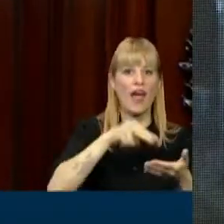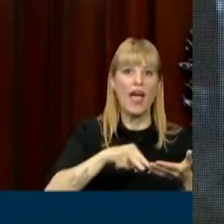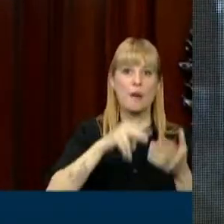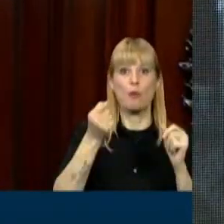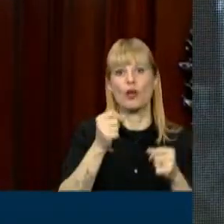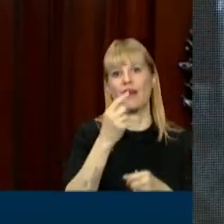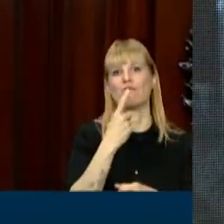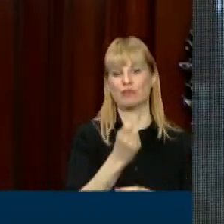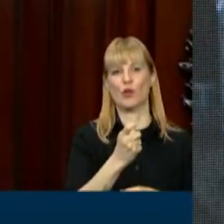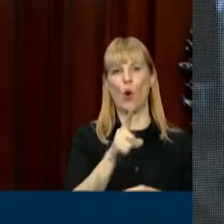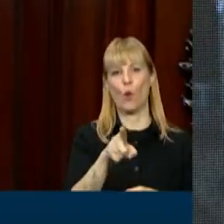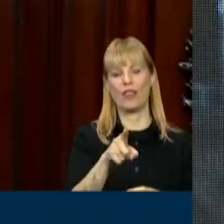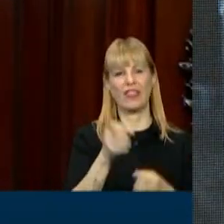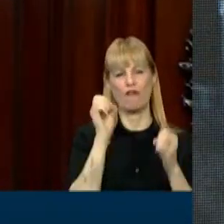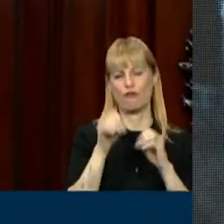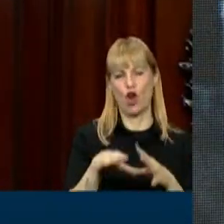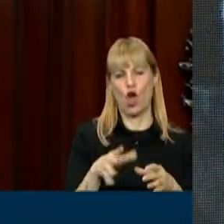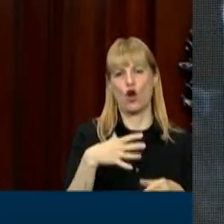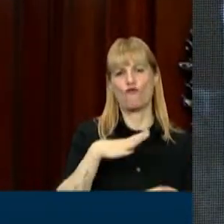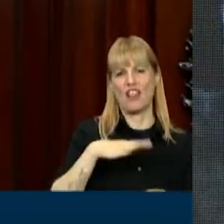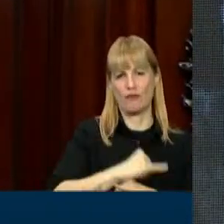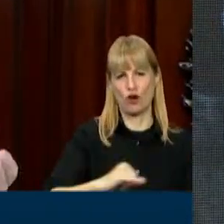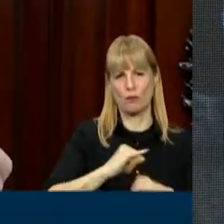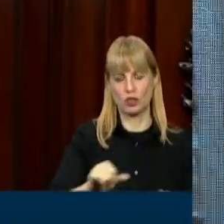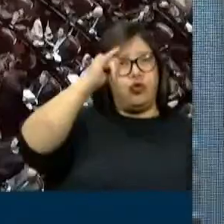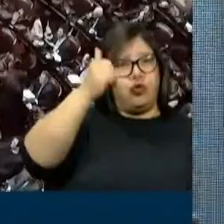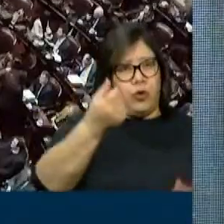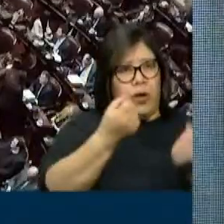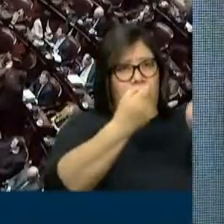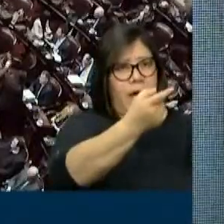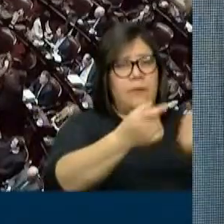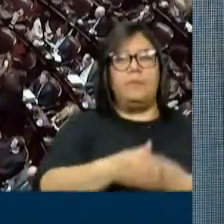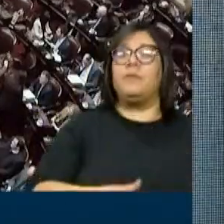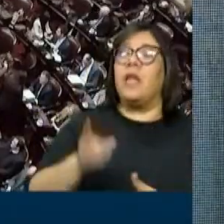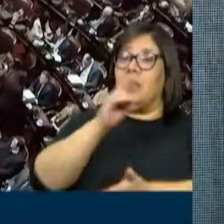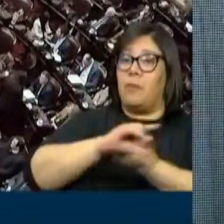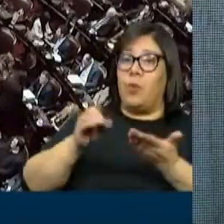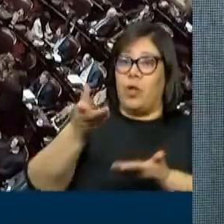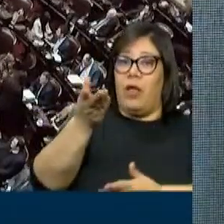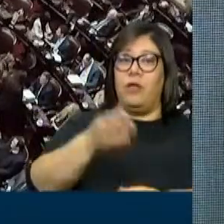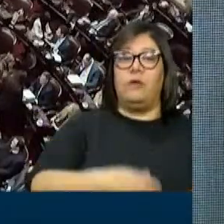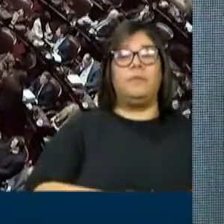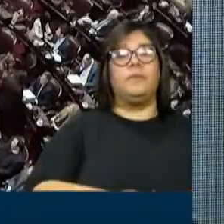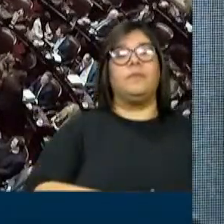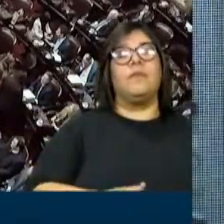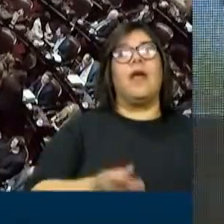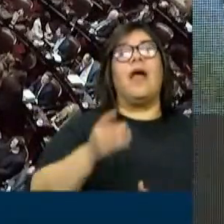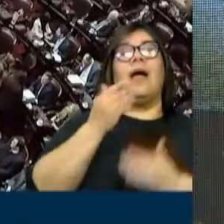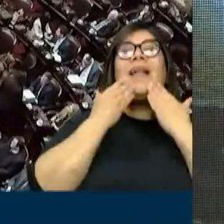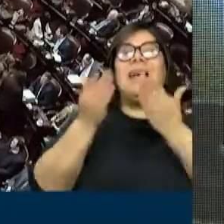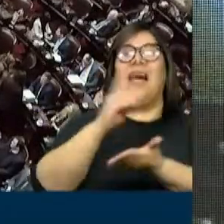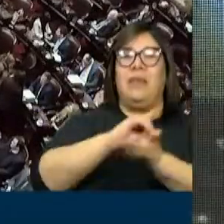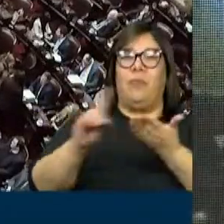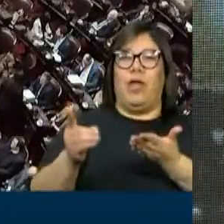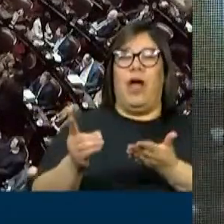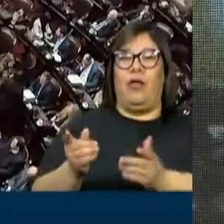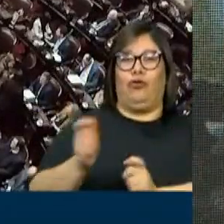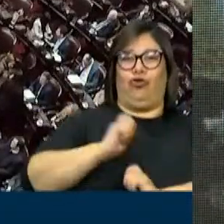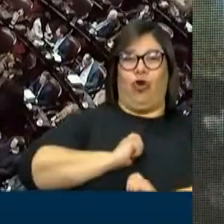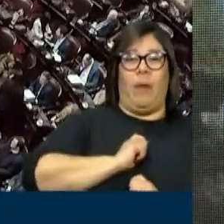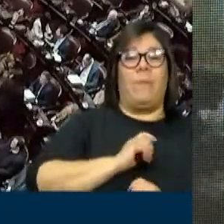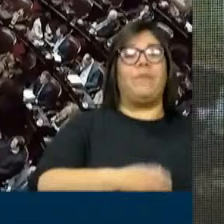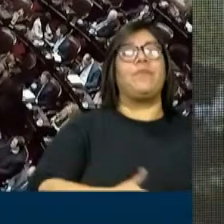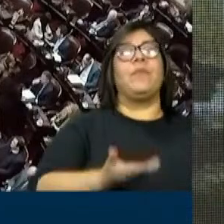qué el gobierno no aplica, por ejemplo, un veto parcial? Claro. Que es lo que no hizo, ¿no? Digo, y esto es un poco lo reclaman los propios aliados, ¿no? Claro,